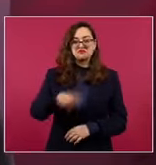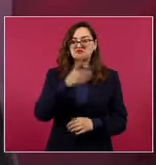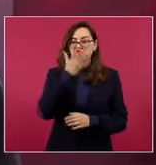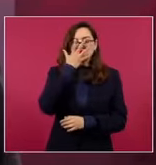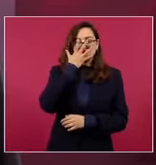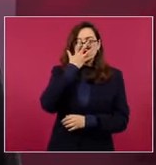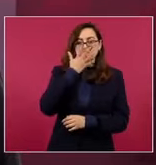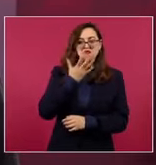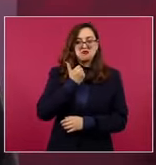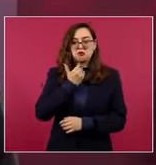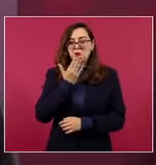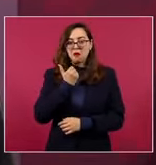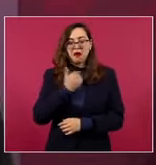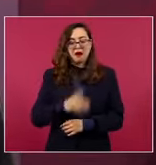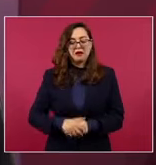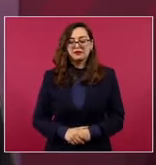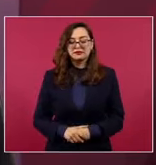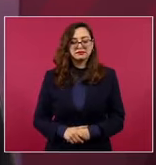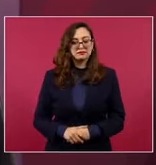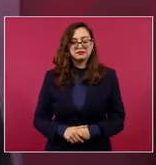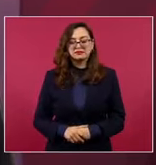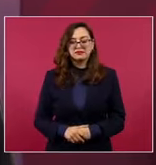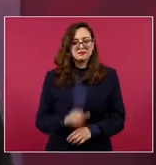el cretinismo.